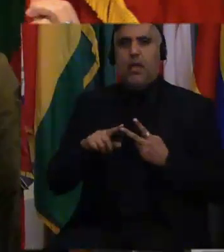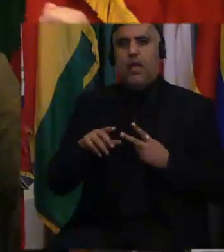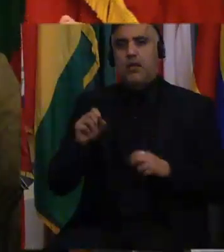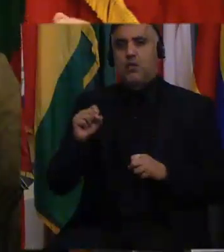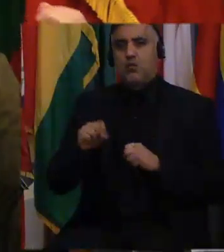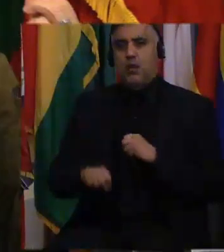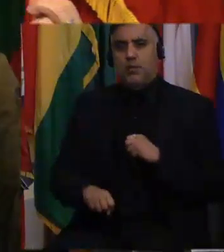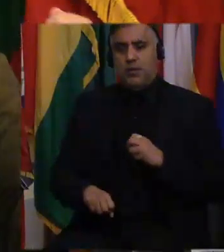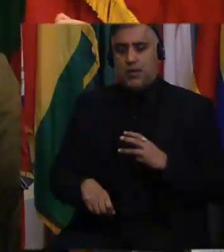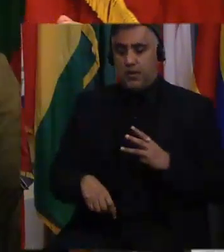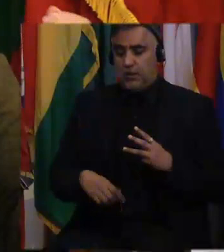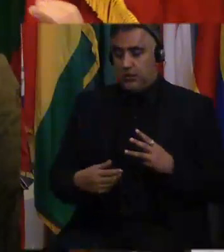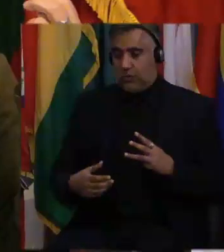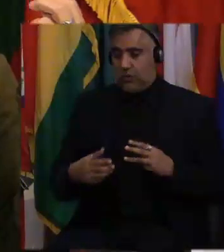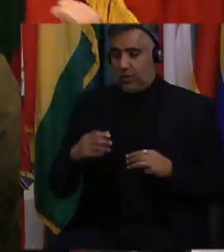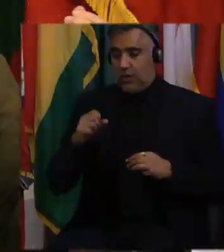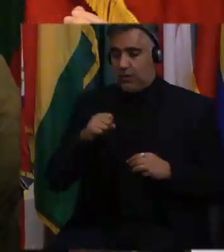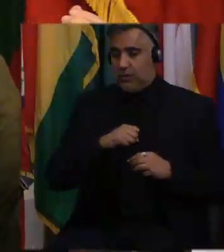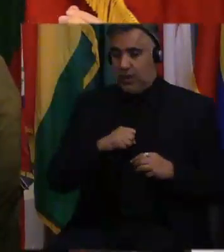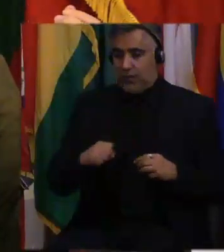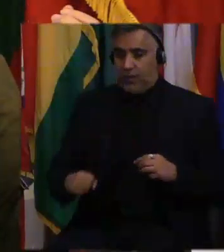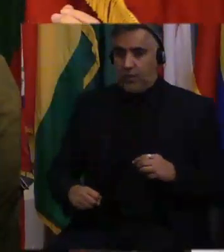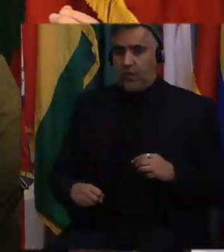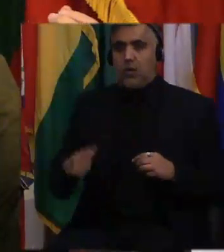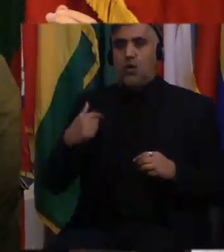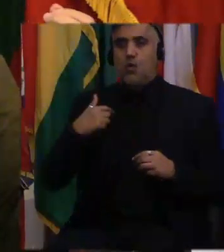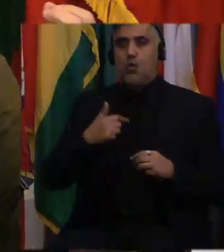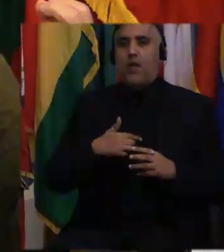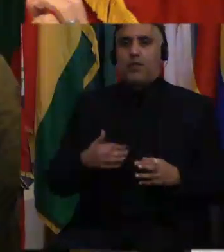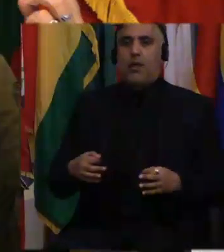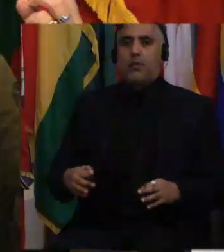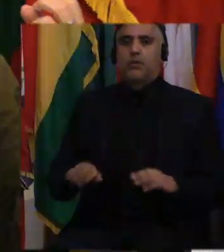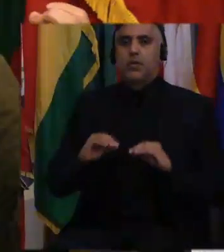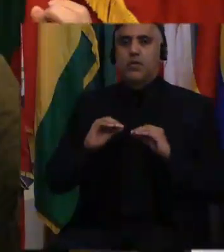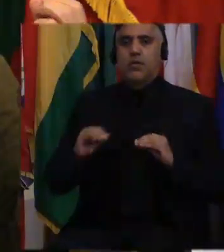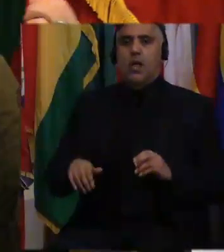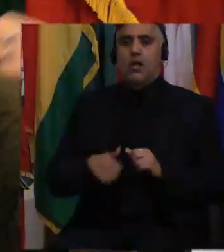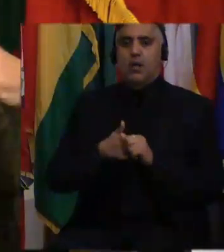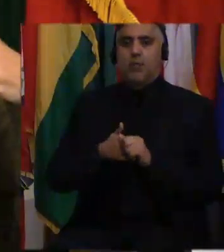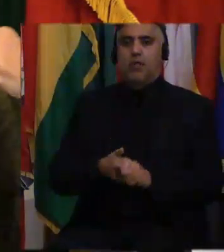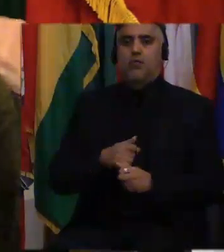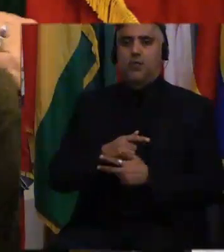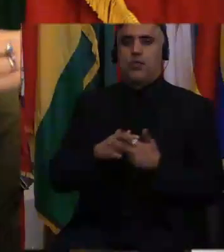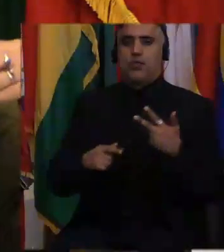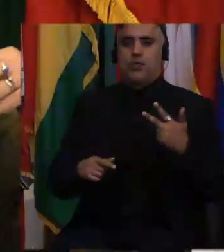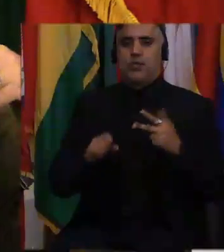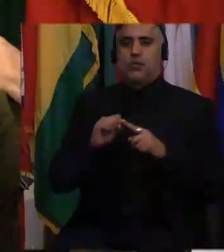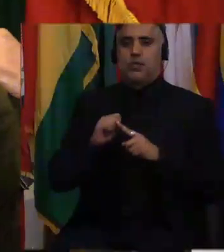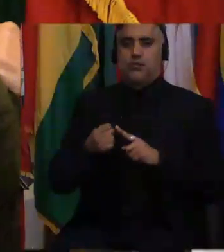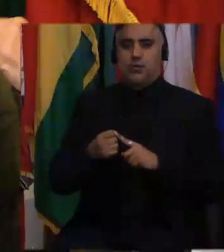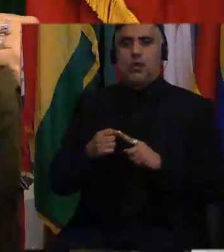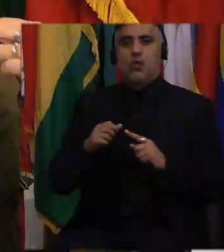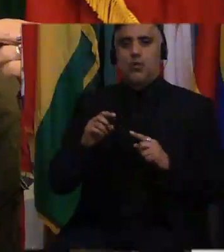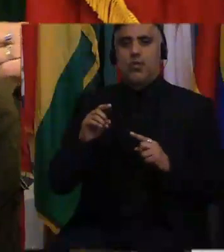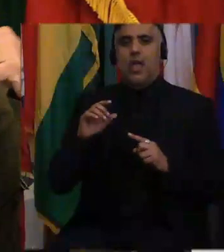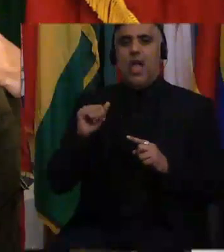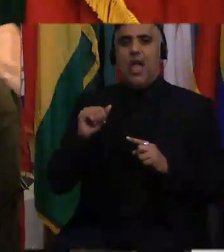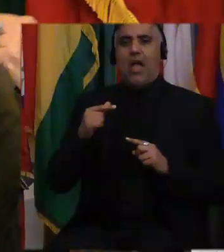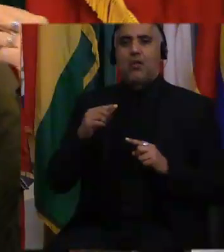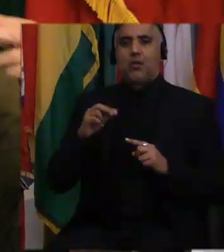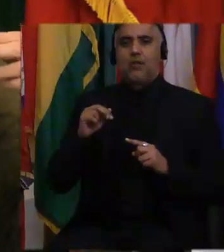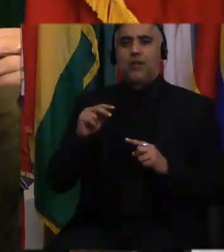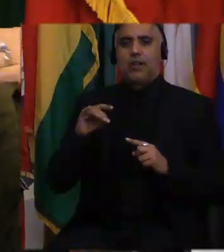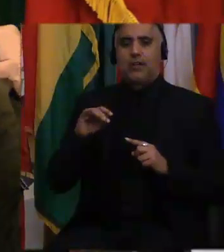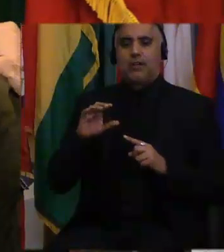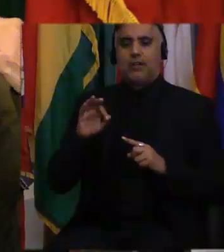está incumpliendo absolutamente con las tres situaciones y con el agravante de que cualquier mujer que llega a